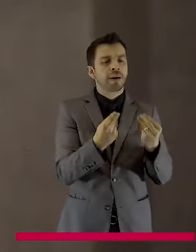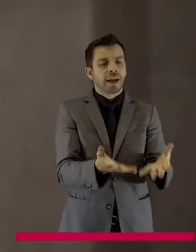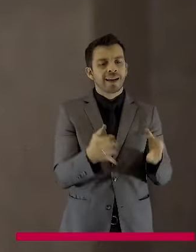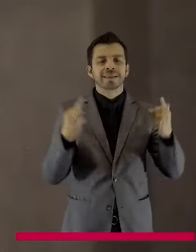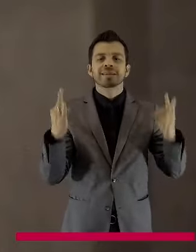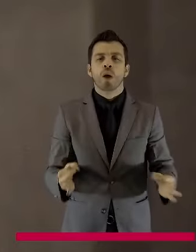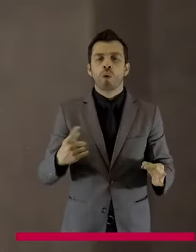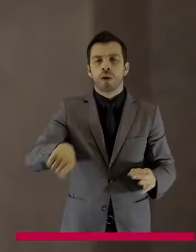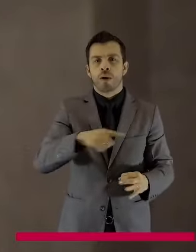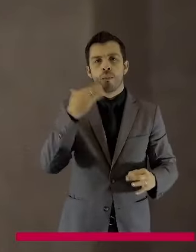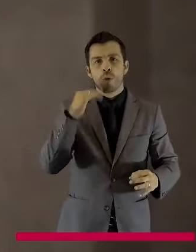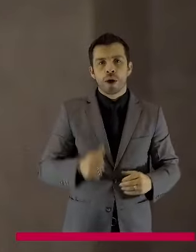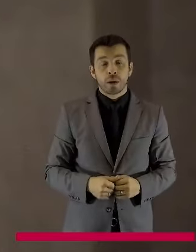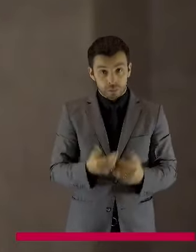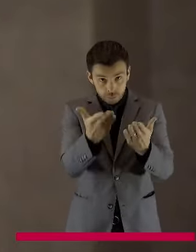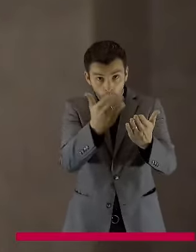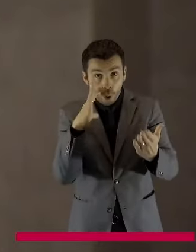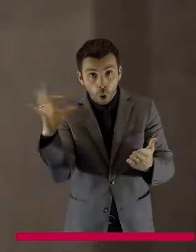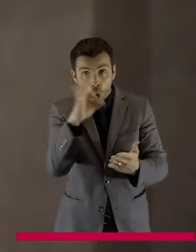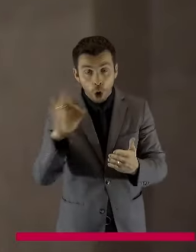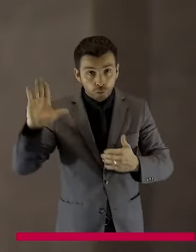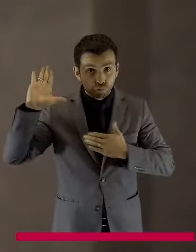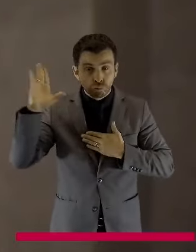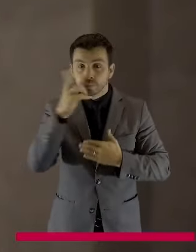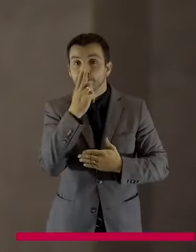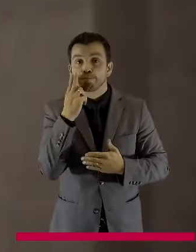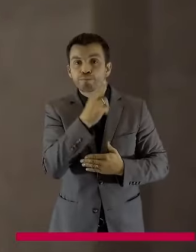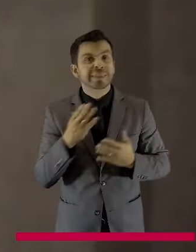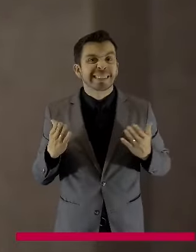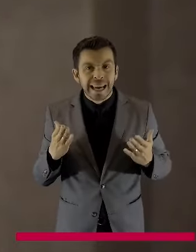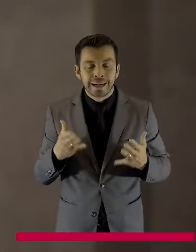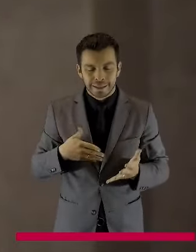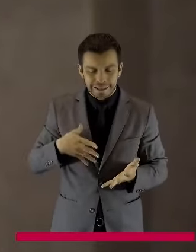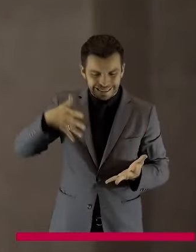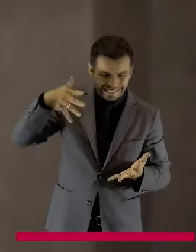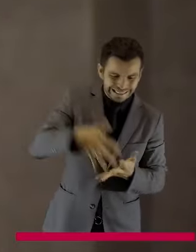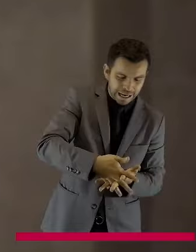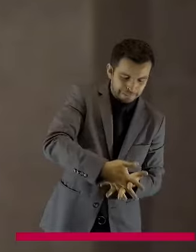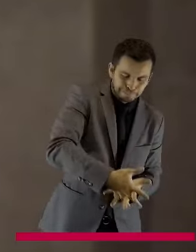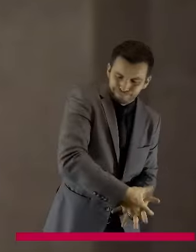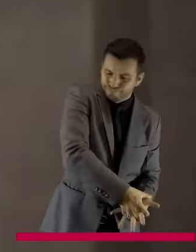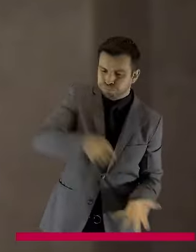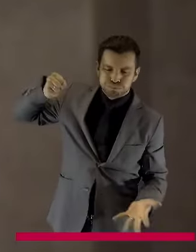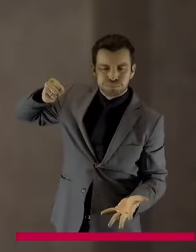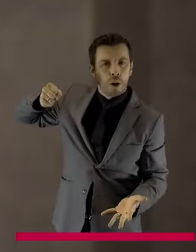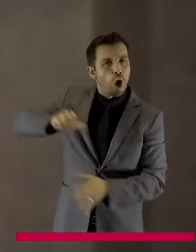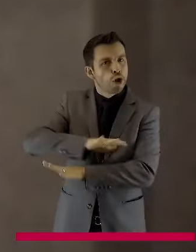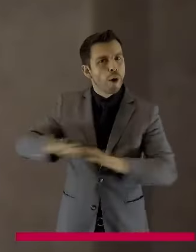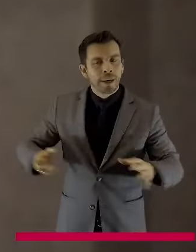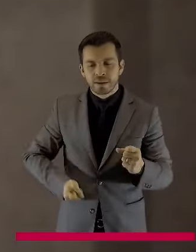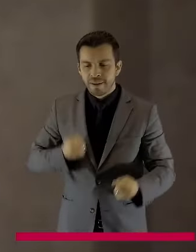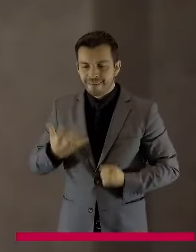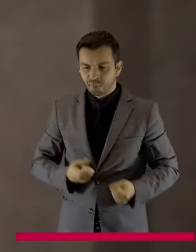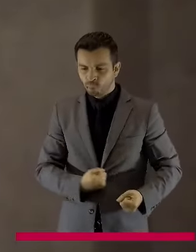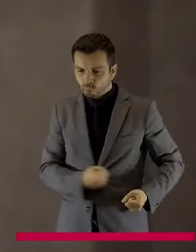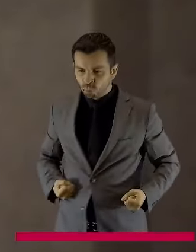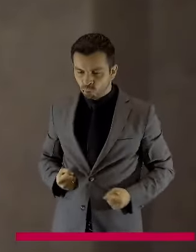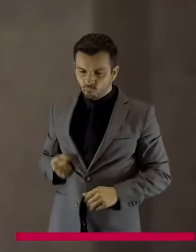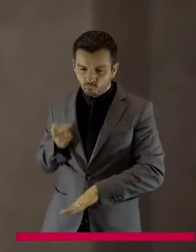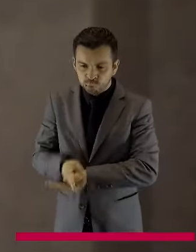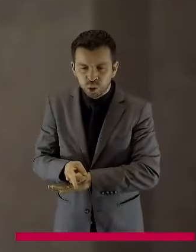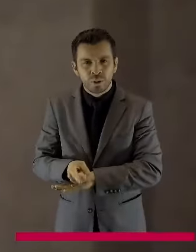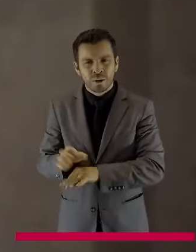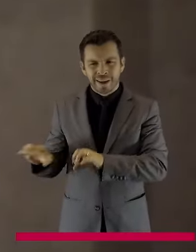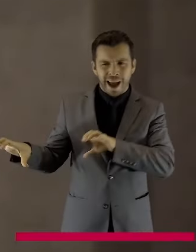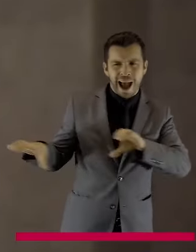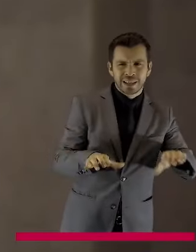mujeres y a que se comprometan a erradicar todo tipo de expresión machista o de